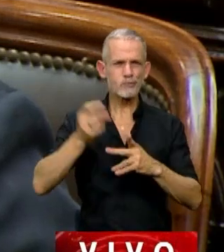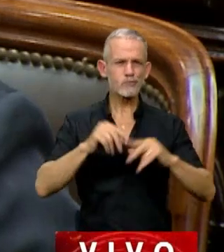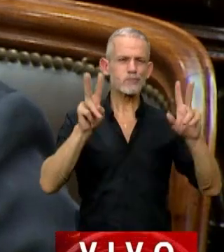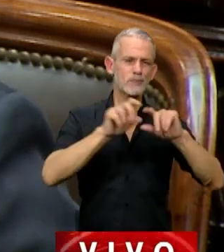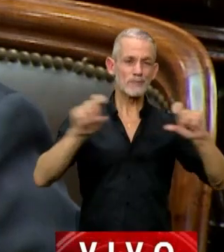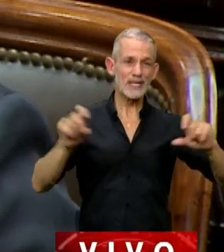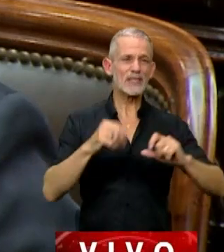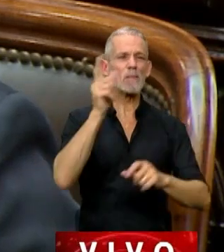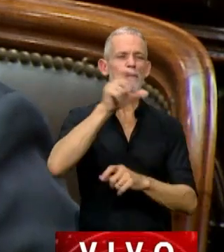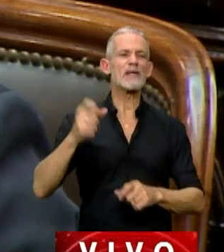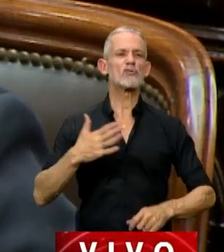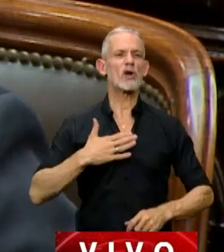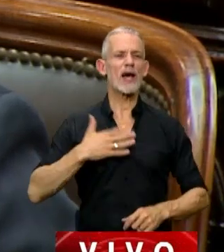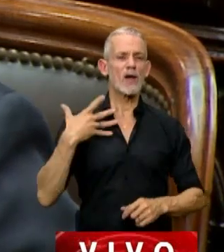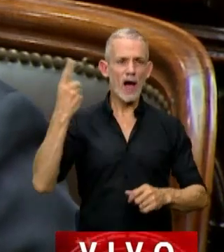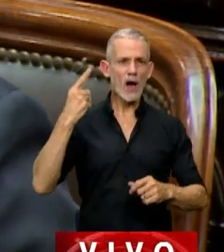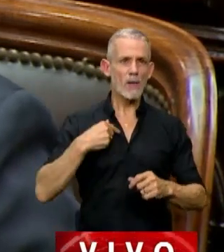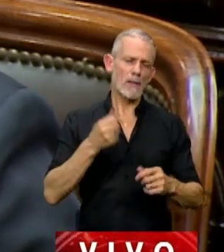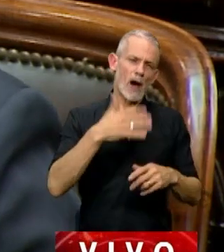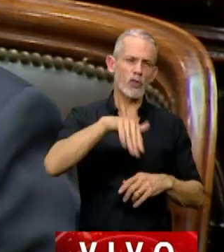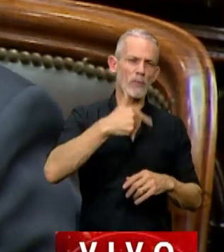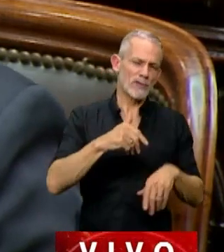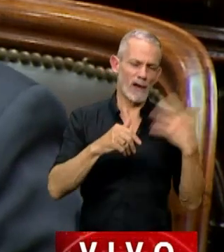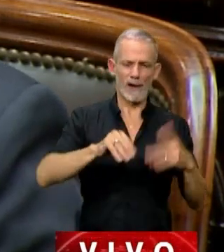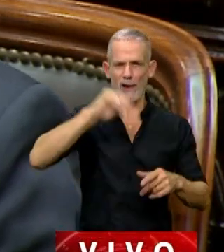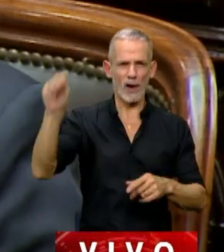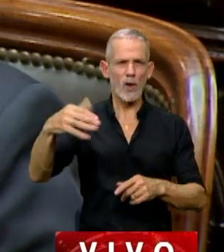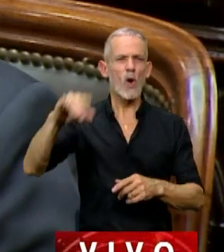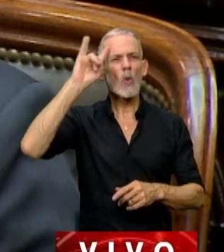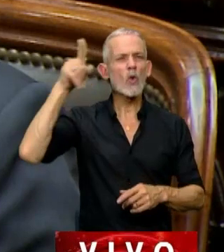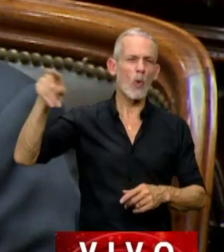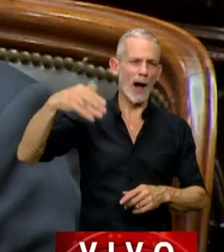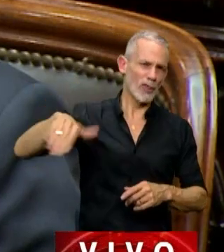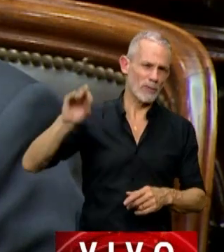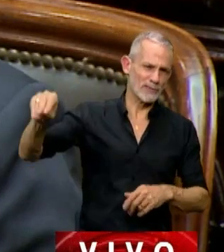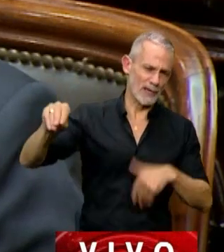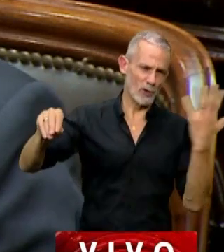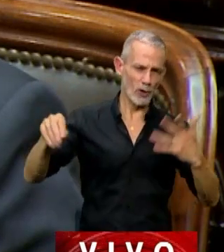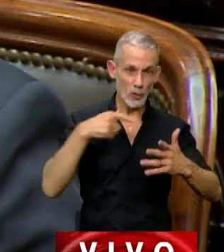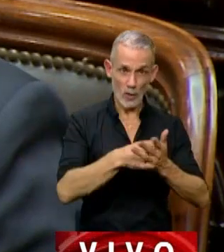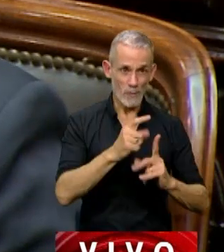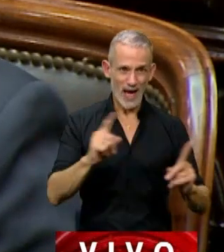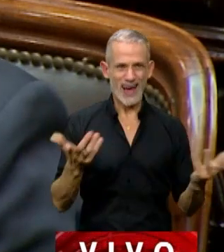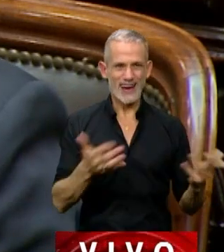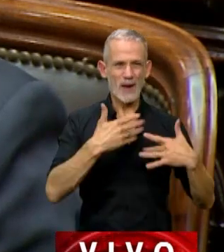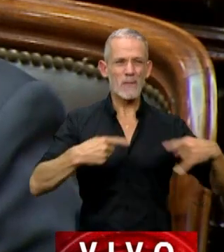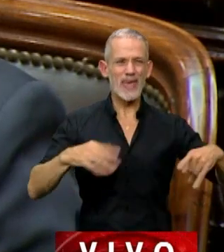titulares de ese impuesto que se van y radican su domicilio, por ejemplo, en Uruguay.